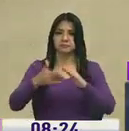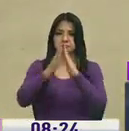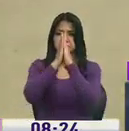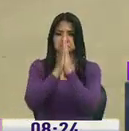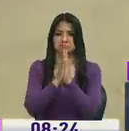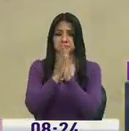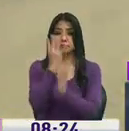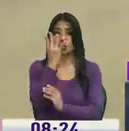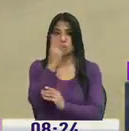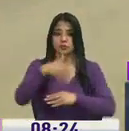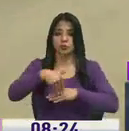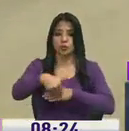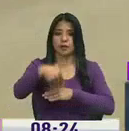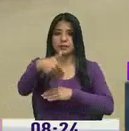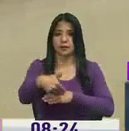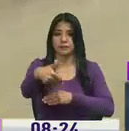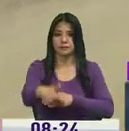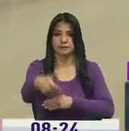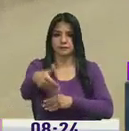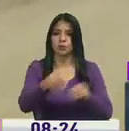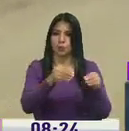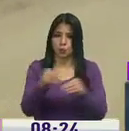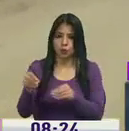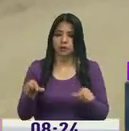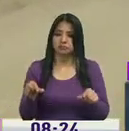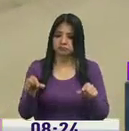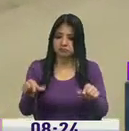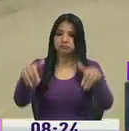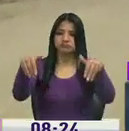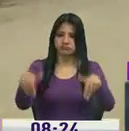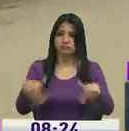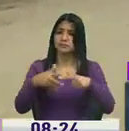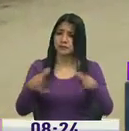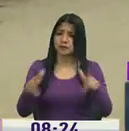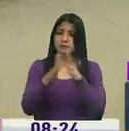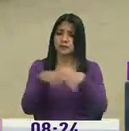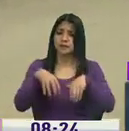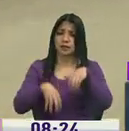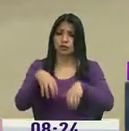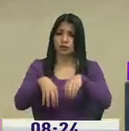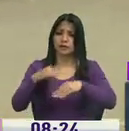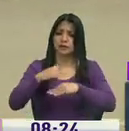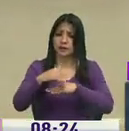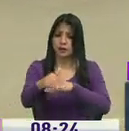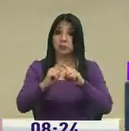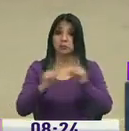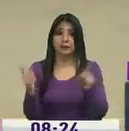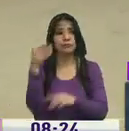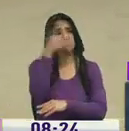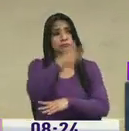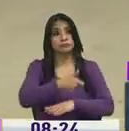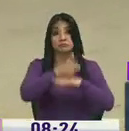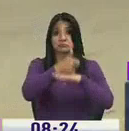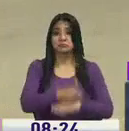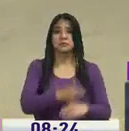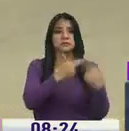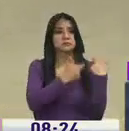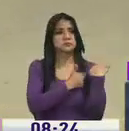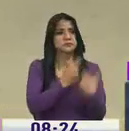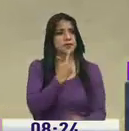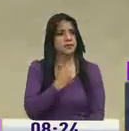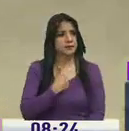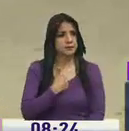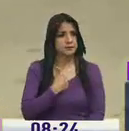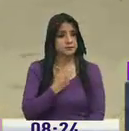cuatro cuadras que ya están organizadas, por favor realicen el adoquinado. Sin embargo, ustedes van donde las autoridades competentes y no les dan